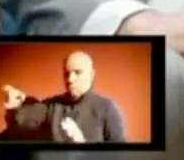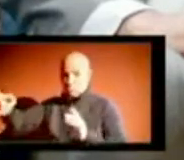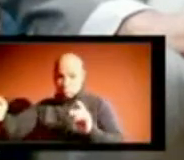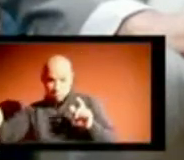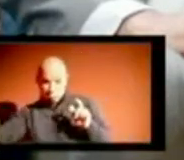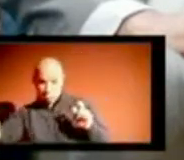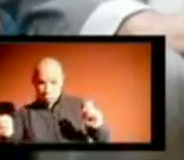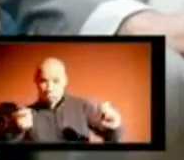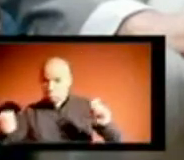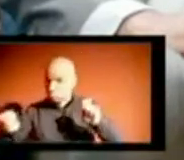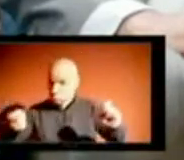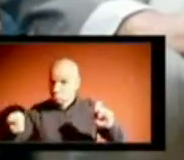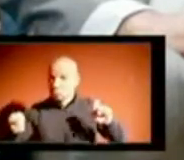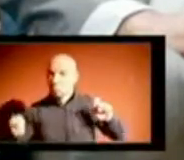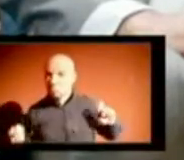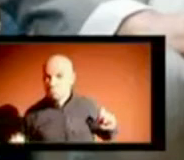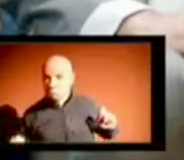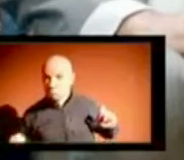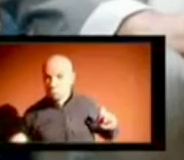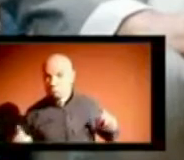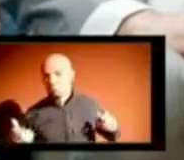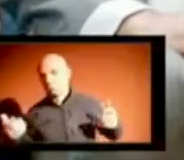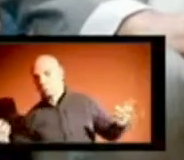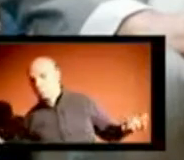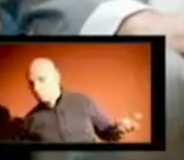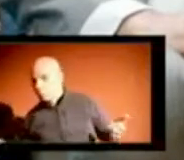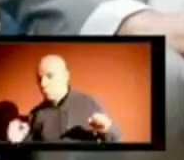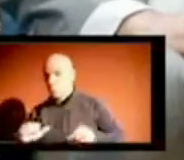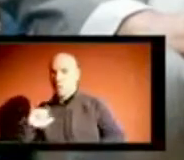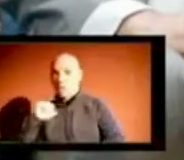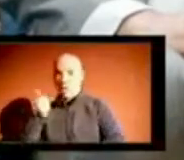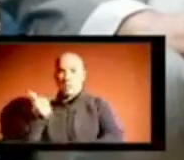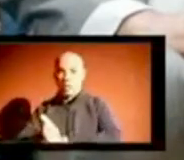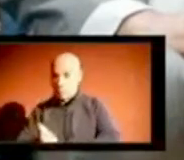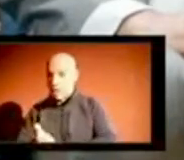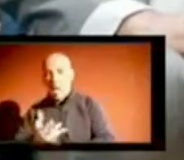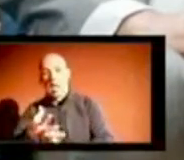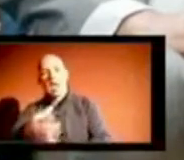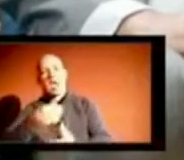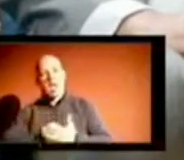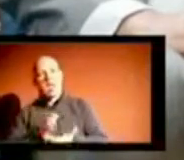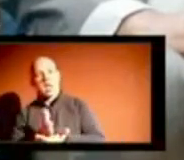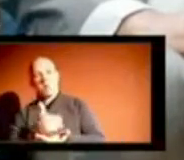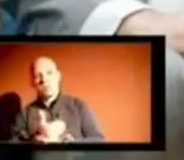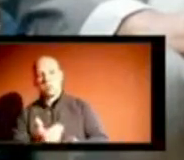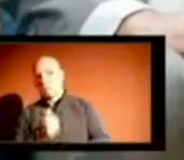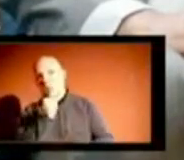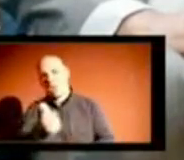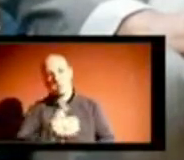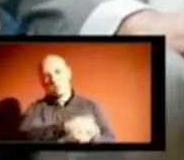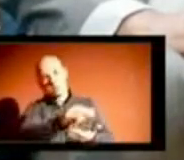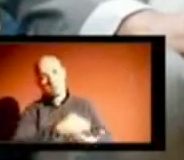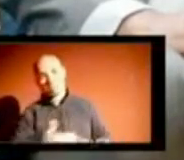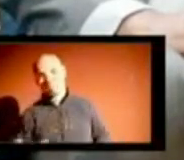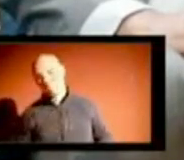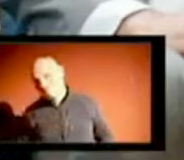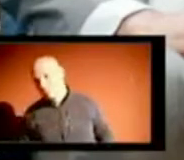tiene el poder en ley de establecerlo como parte del proceso presupuestario, pero